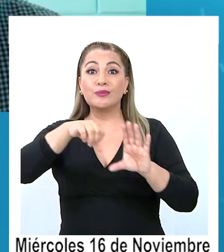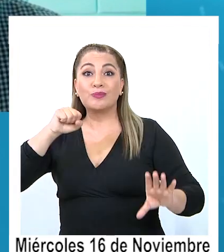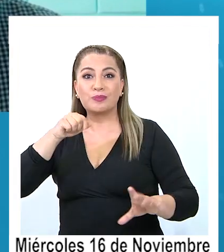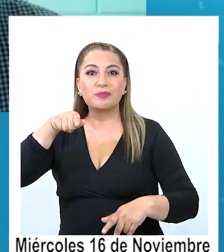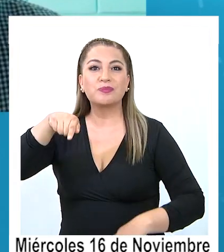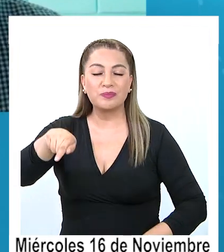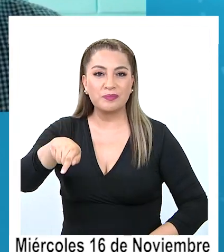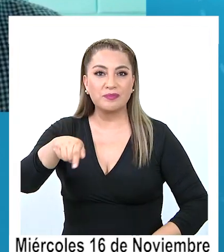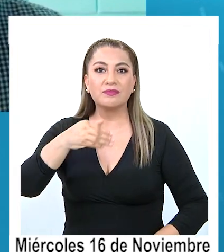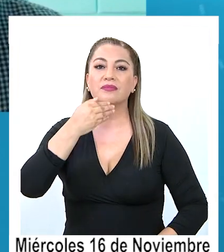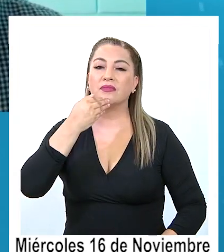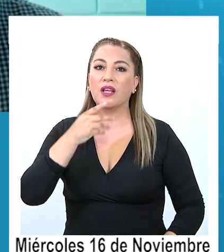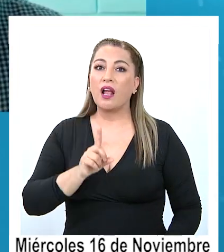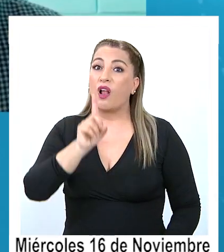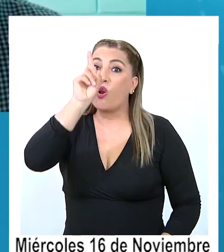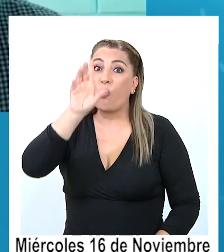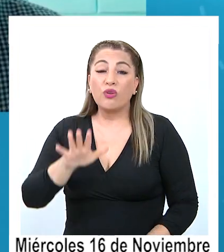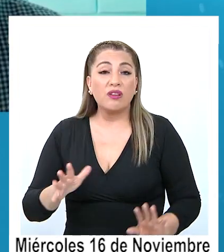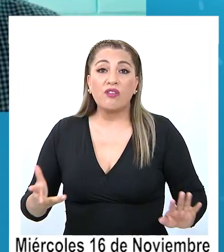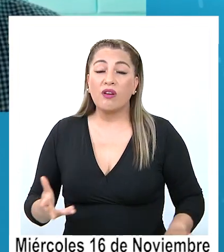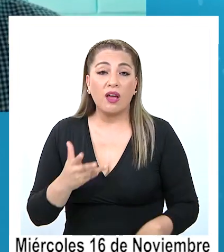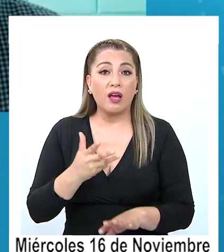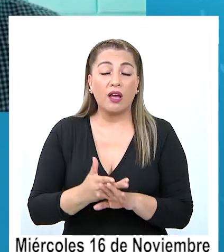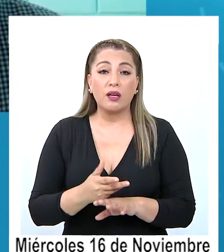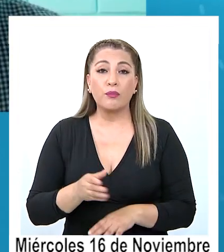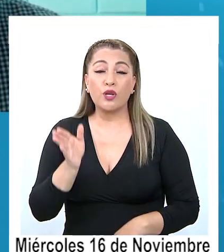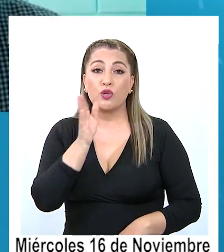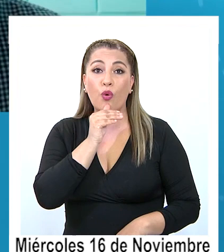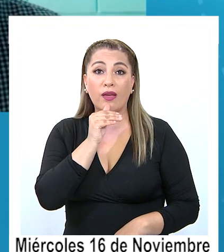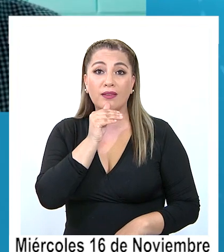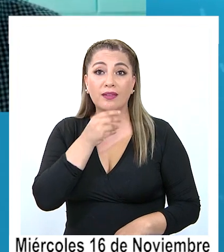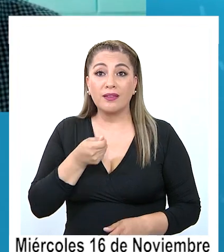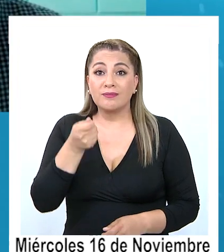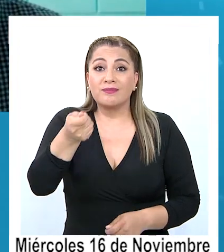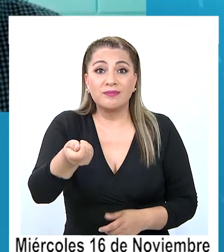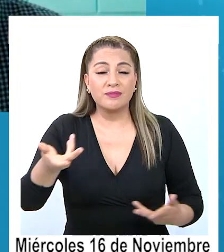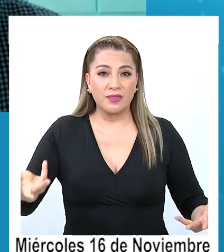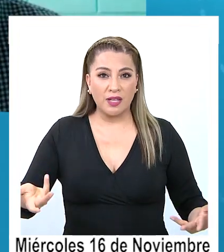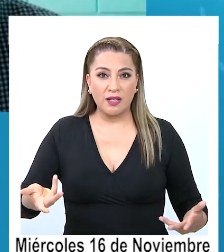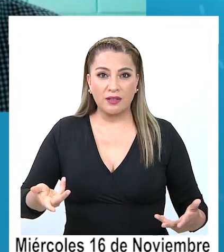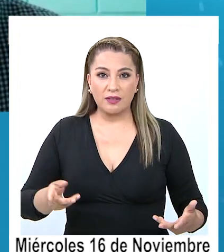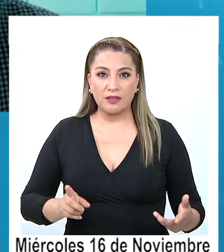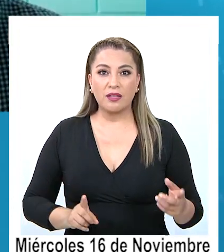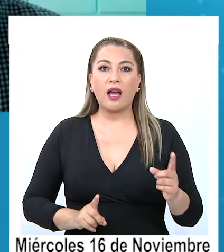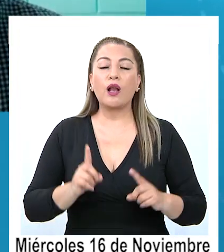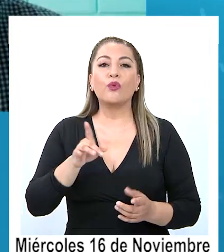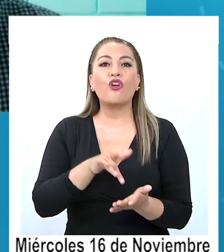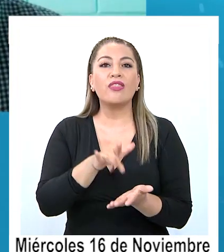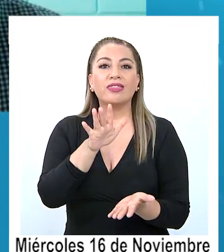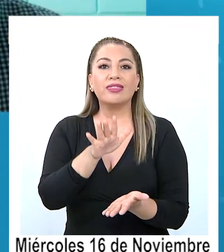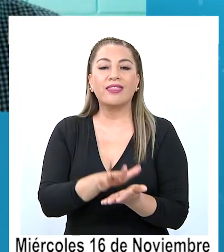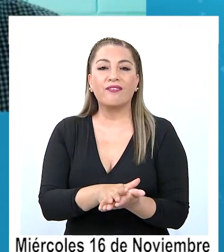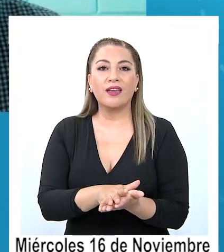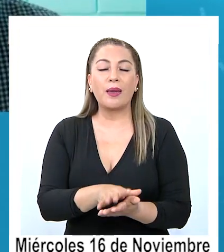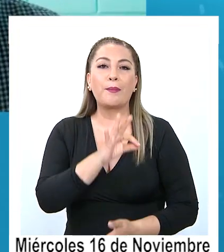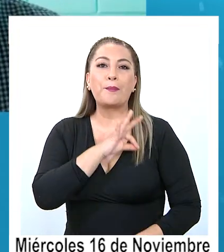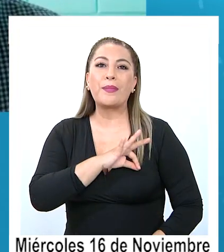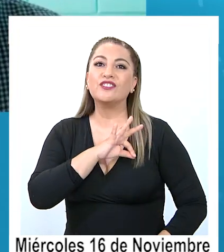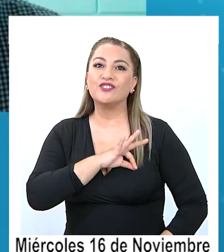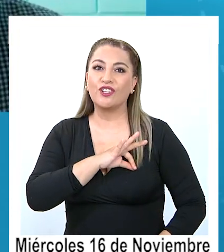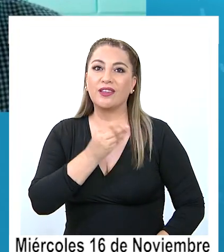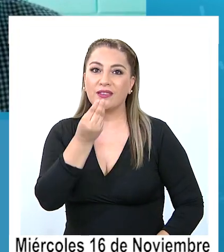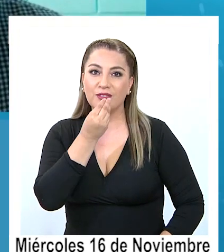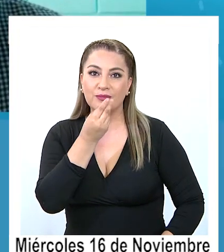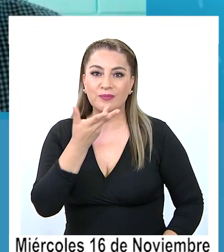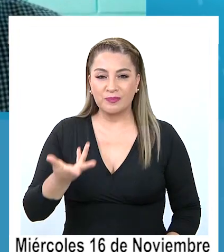sí. Y la única excepción que había para no otorgársela a las personas era aquellas que eran deudoras de pensión de alimento.